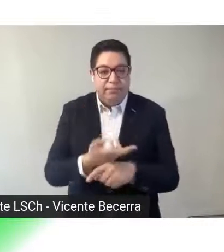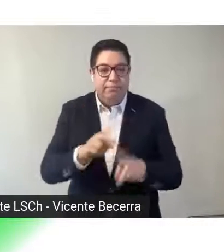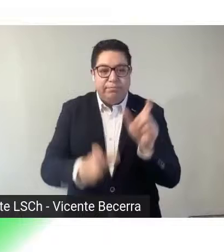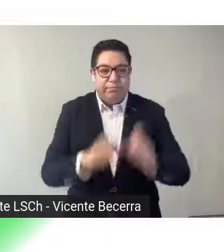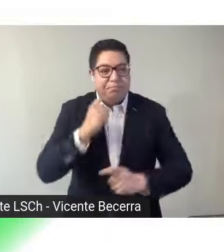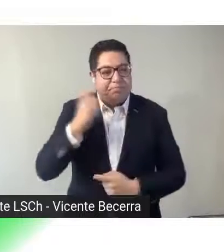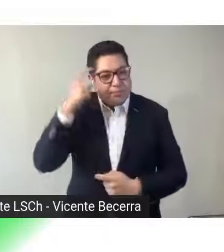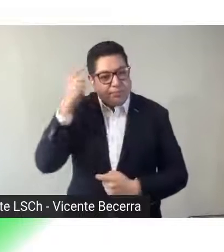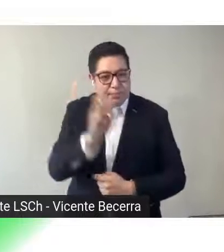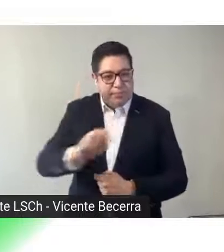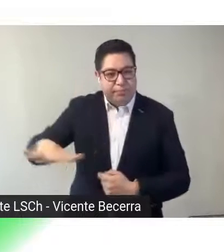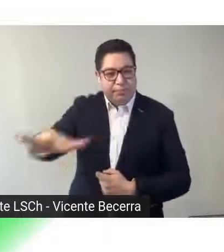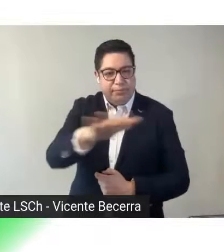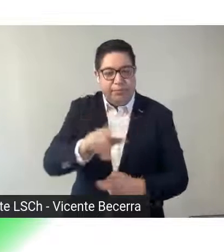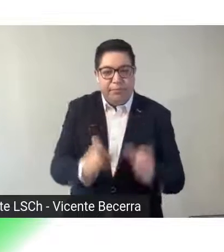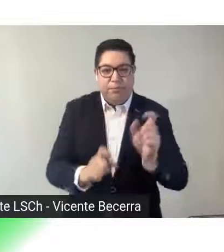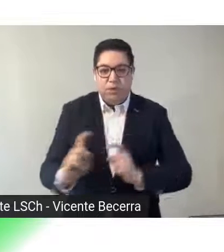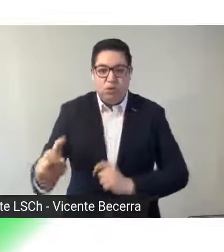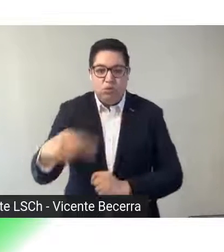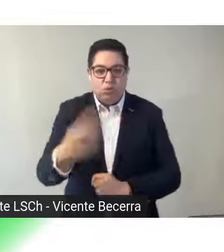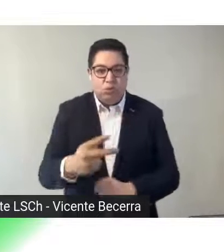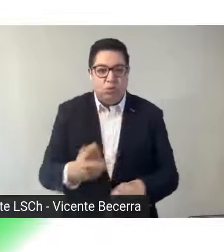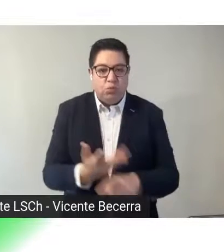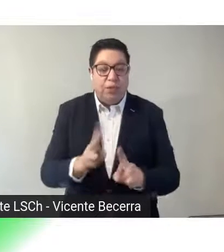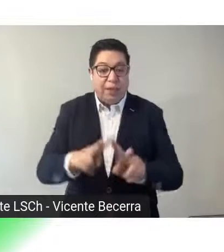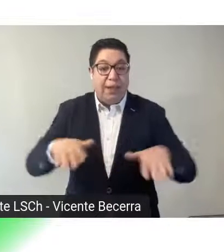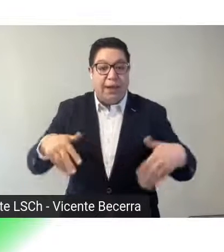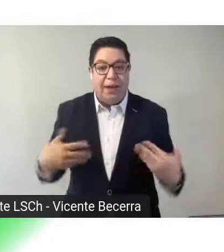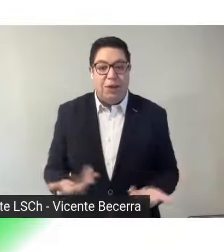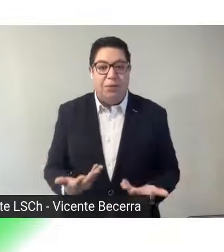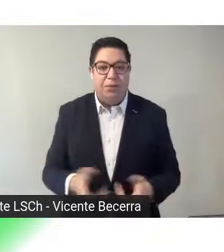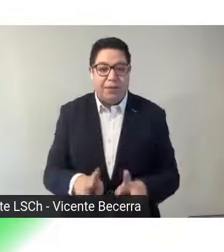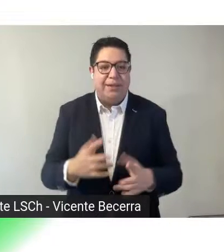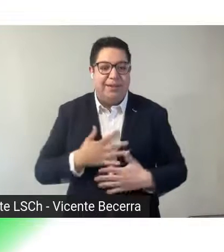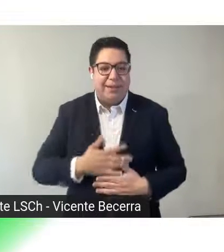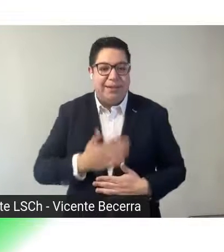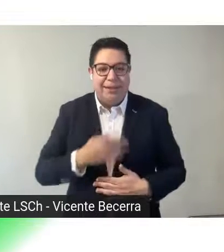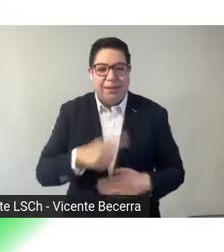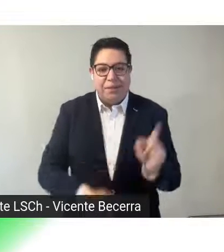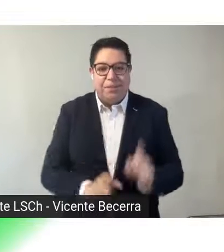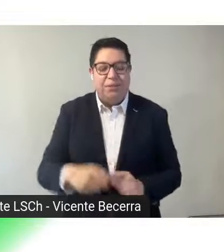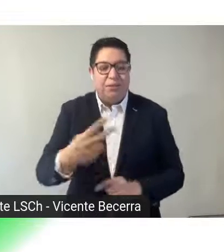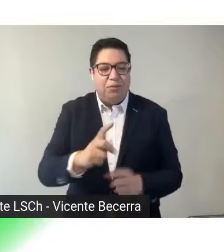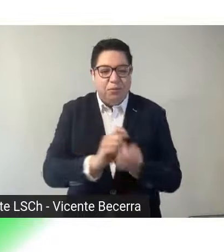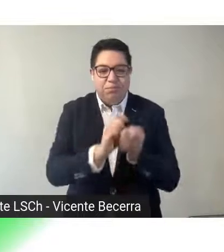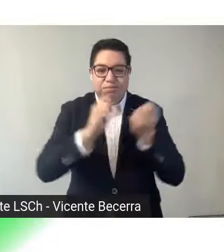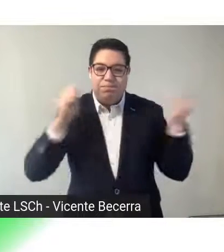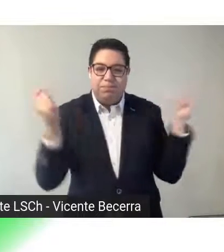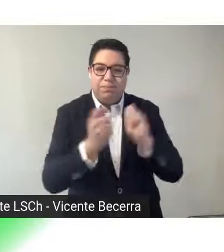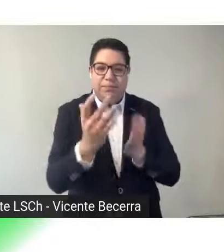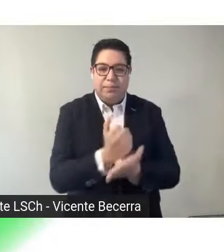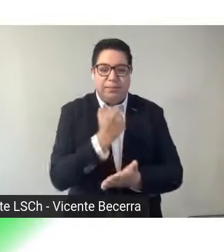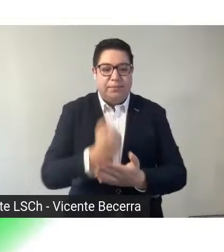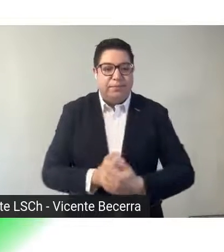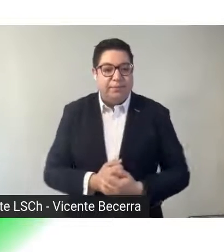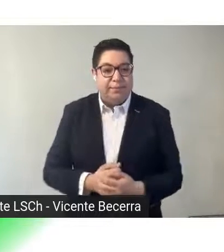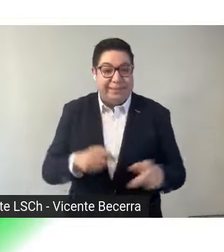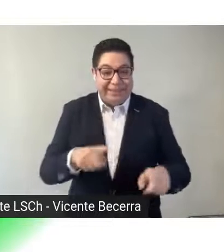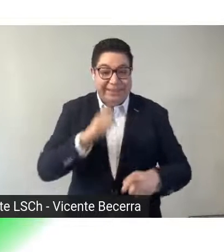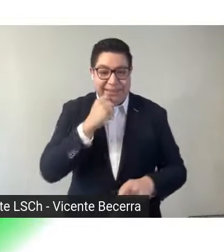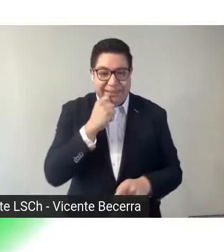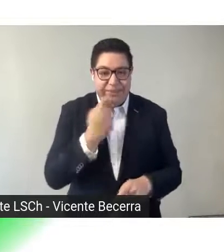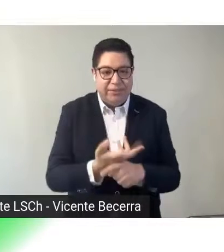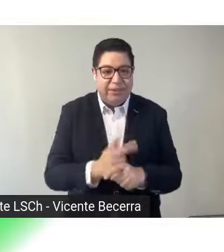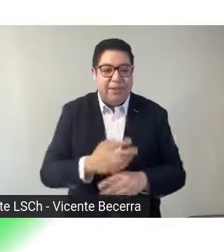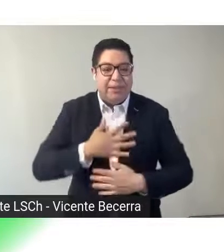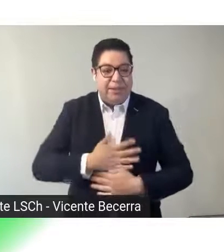interpretaciones y lo que vamos a estar buscando en esta jornada también es encontrar esa transformación. Y para eso quiero dar